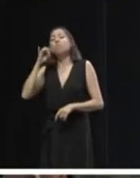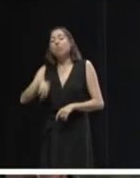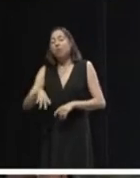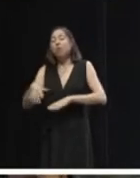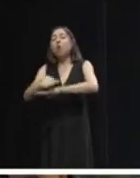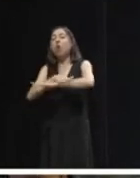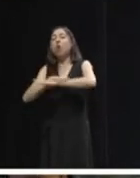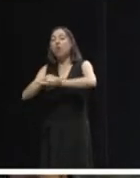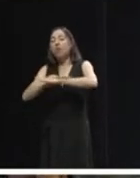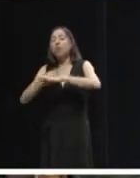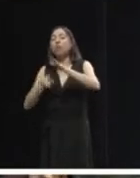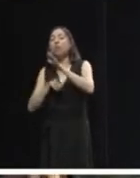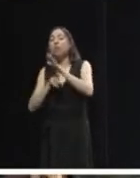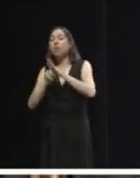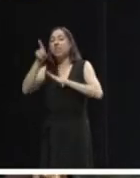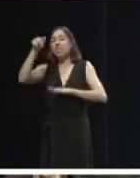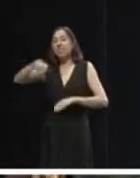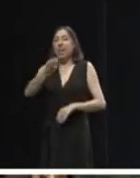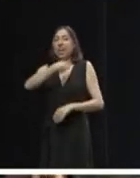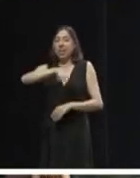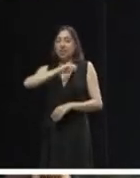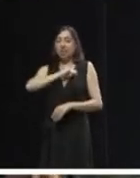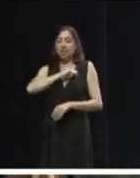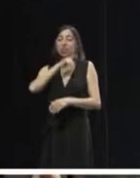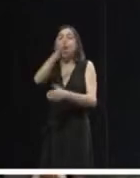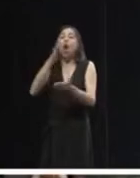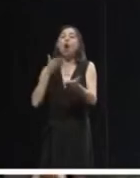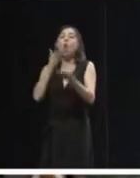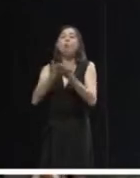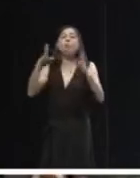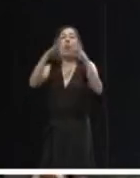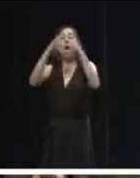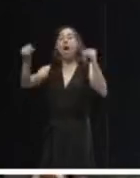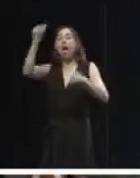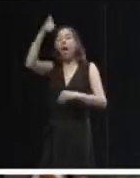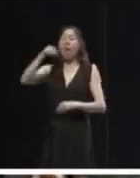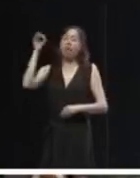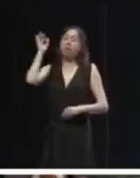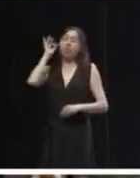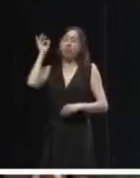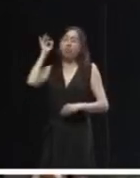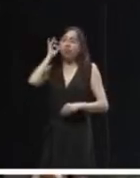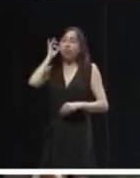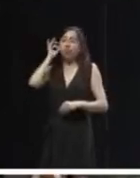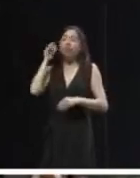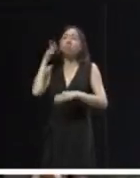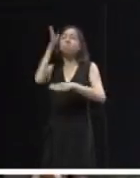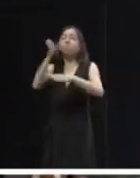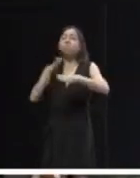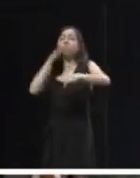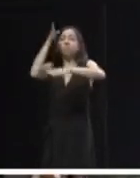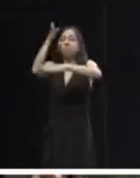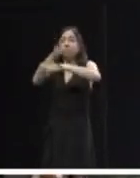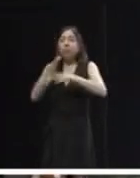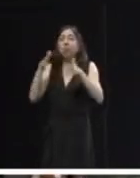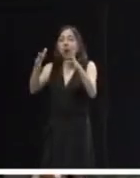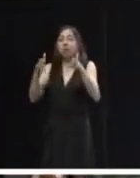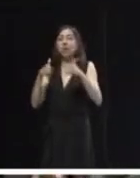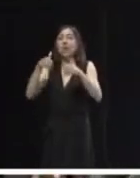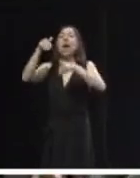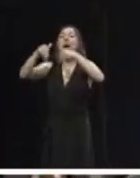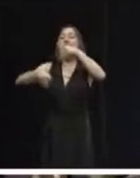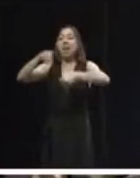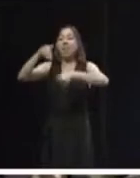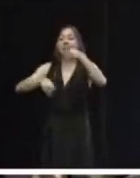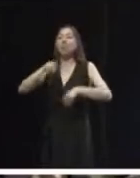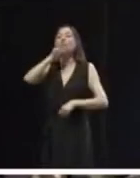gobierno progresista en España. Os pido a los andaluces y a las andaluzas que salgáis a ganar las elecciones